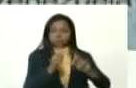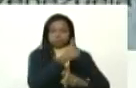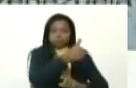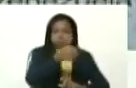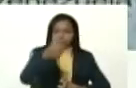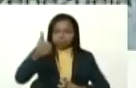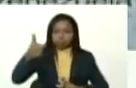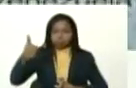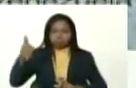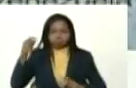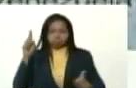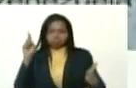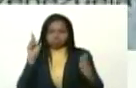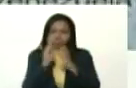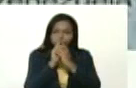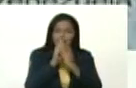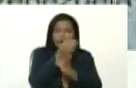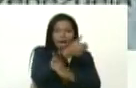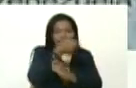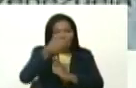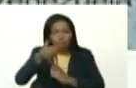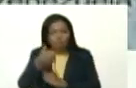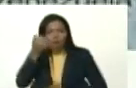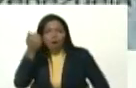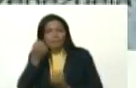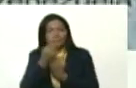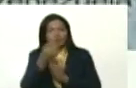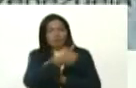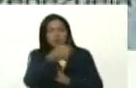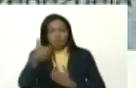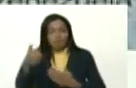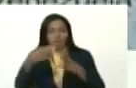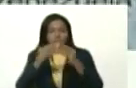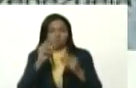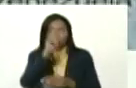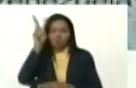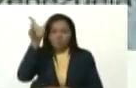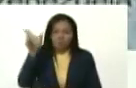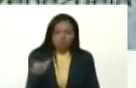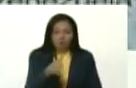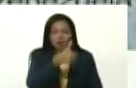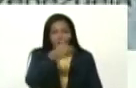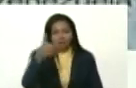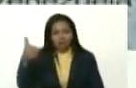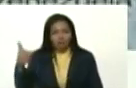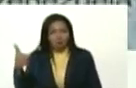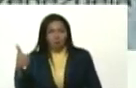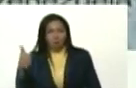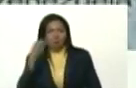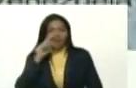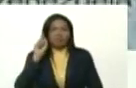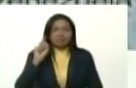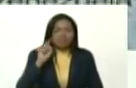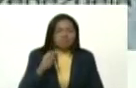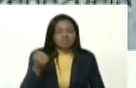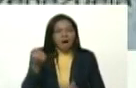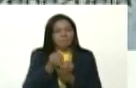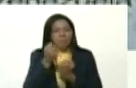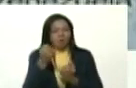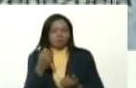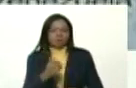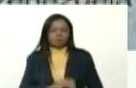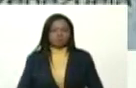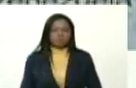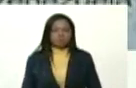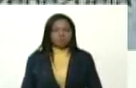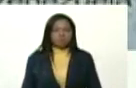personalizar el apoyo a todos los venezolanos y venezolanas que lo han necesitado.